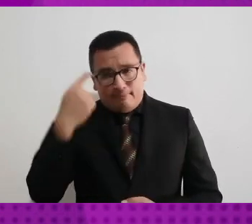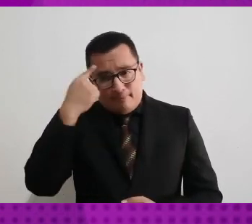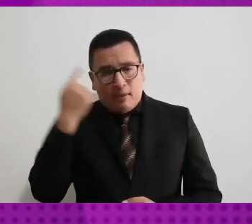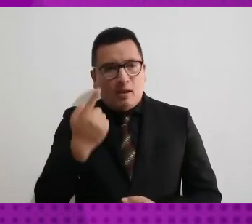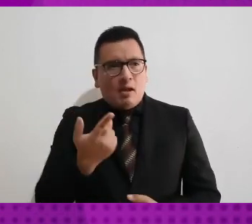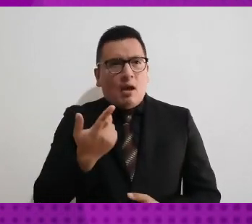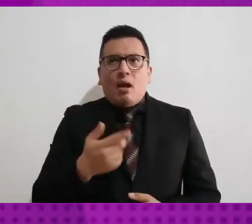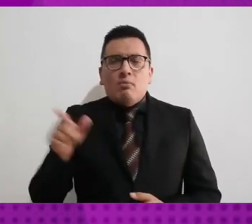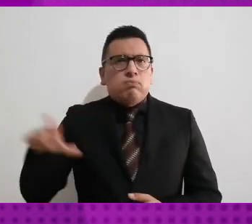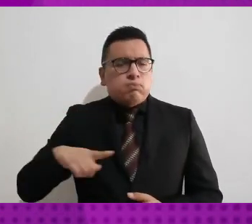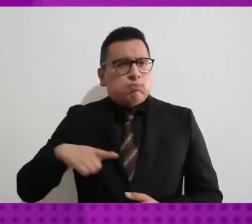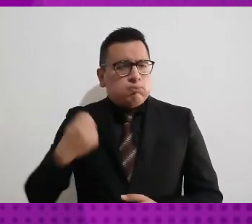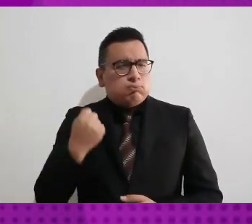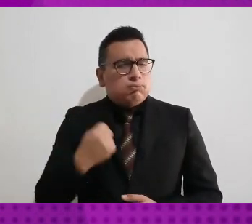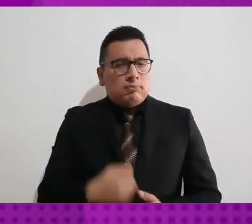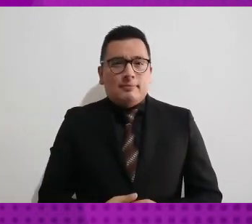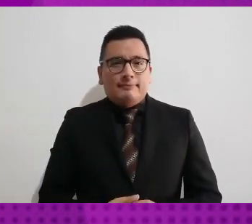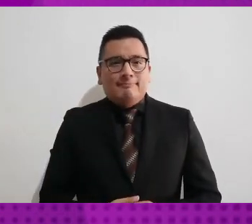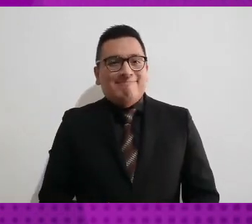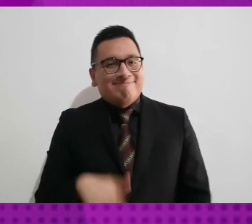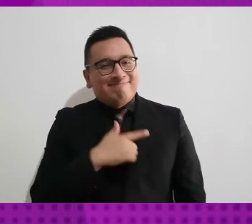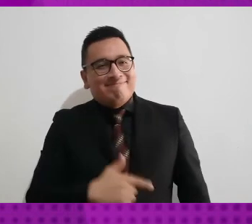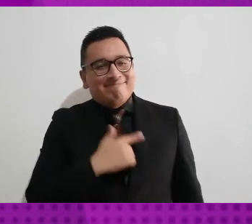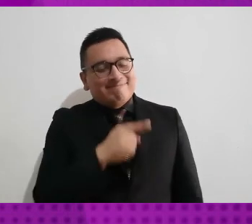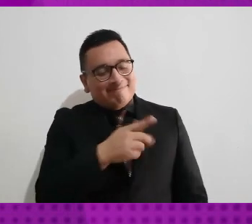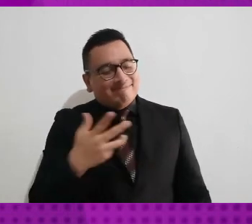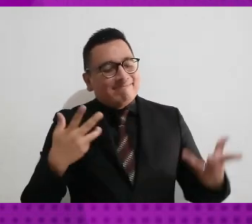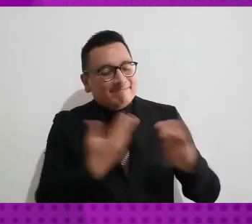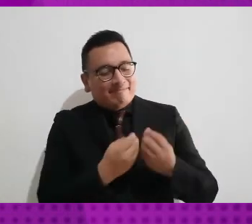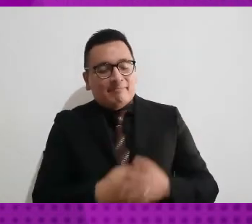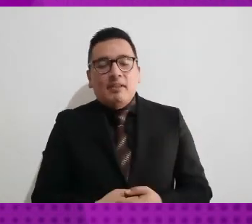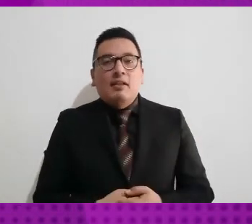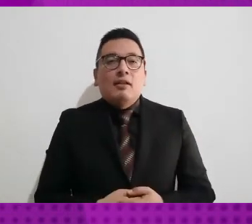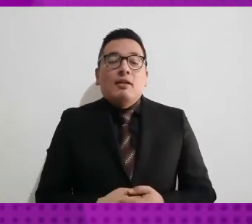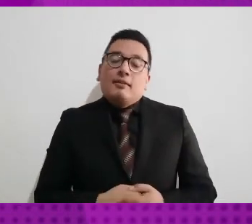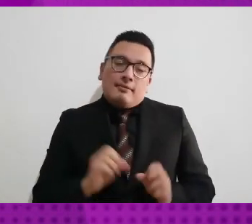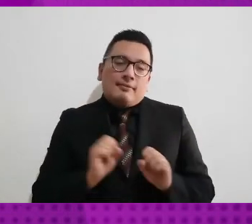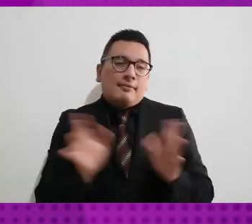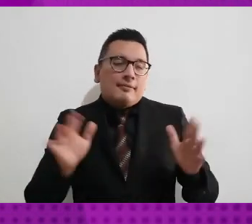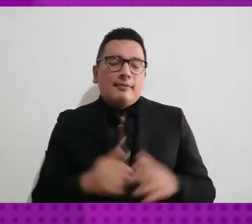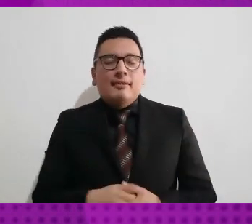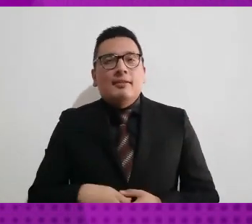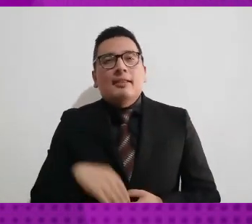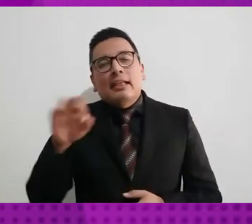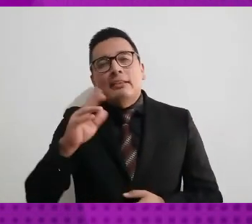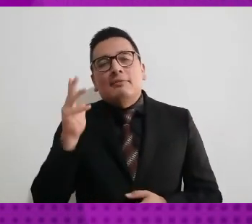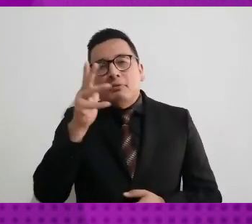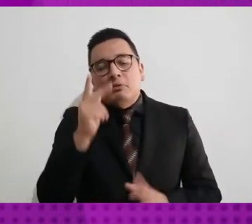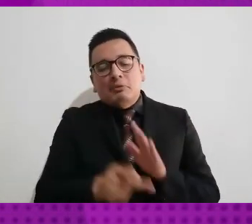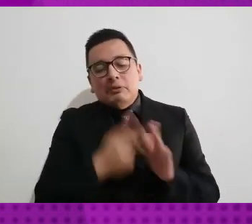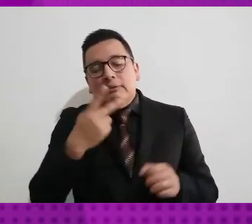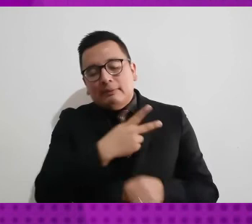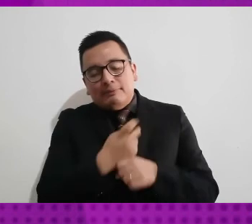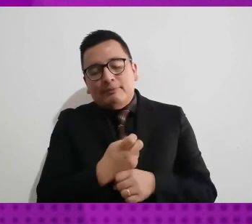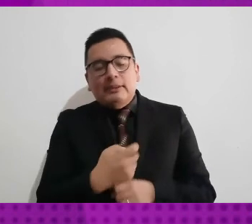ciudadanos para tener un Estado fortalecido. Ha sido un placer estar con ustedes y, por supuesto, atento a las